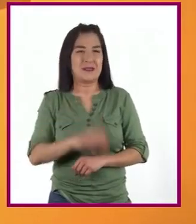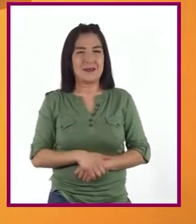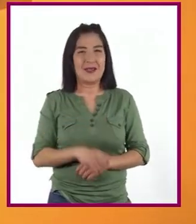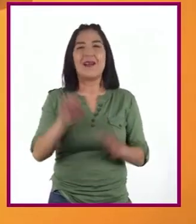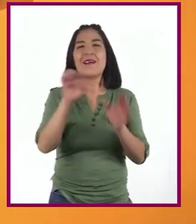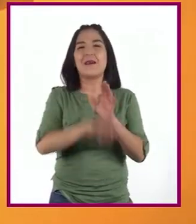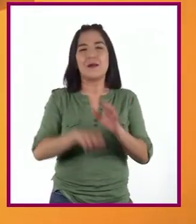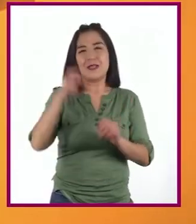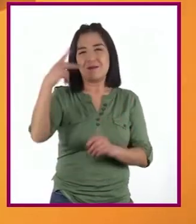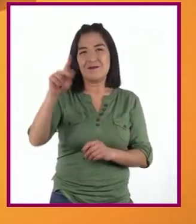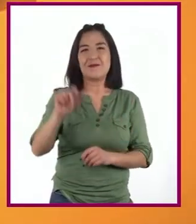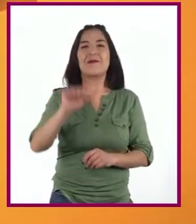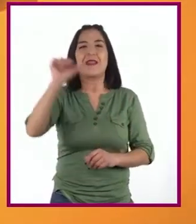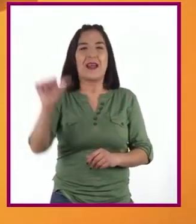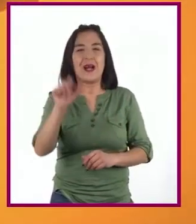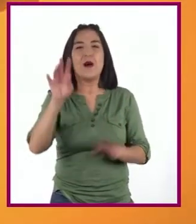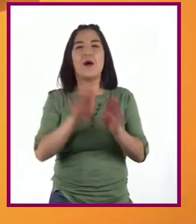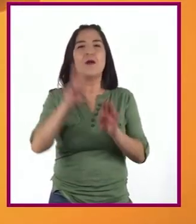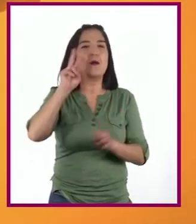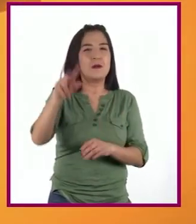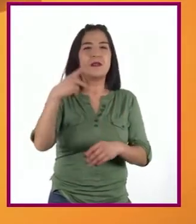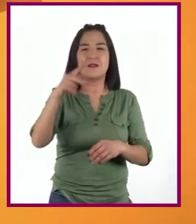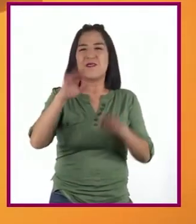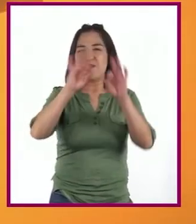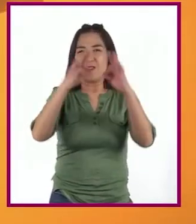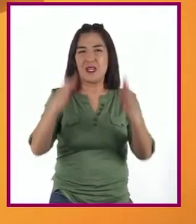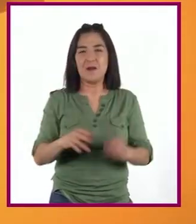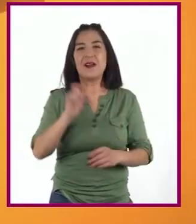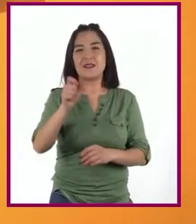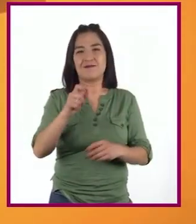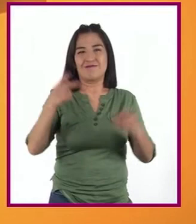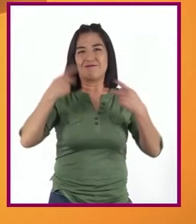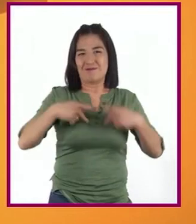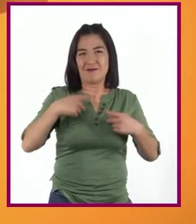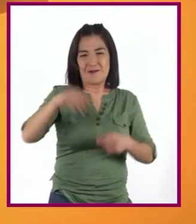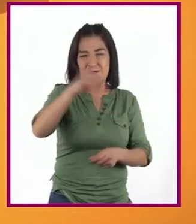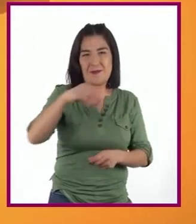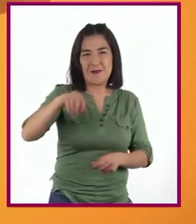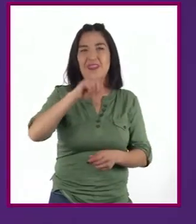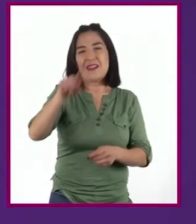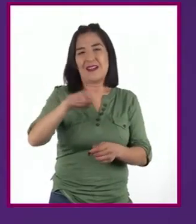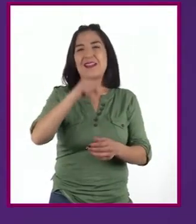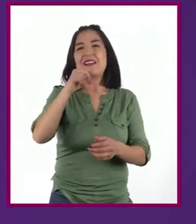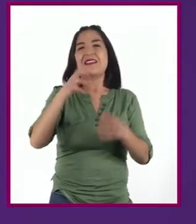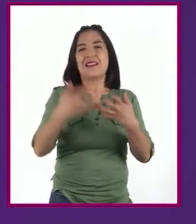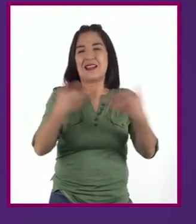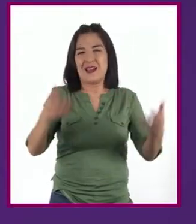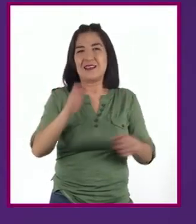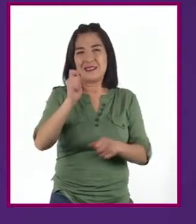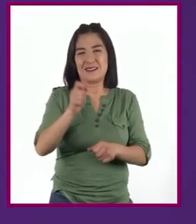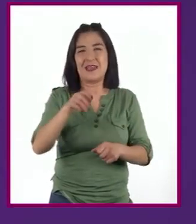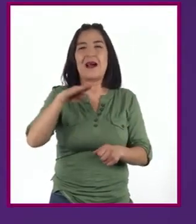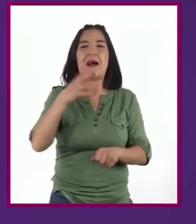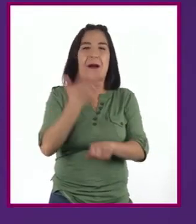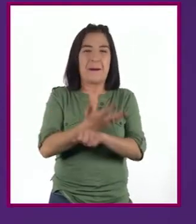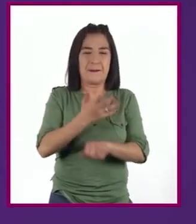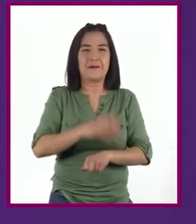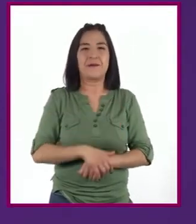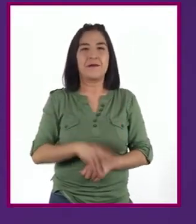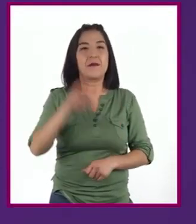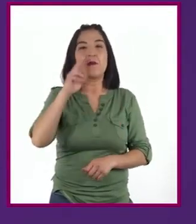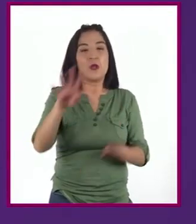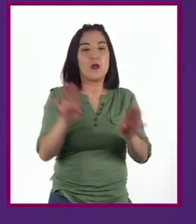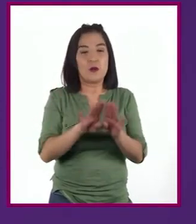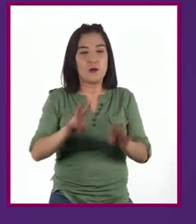el orientalismo y la figura idealizada de los habitantes de tierras americanas. El interés en